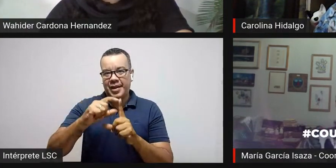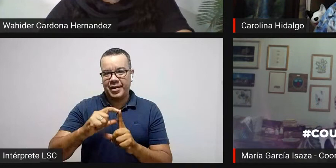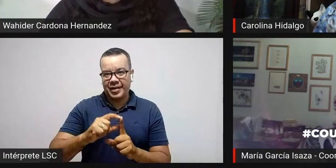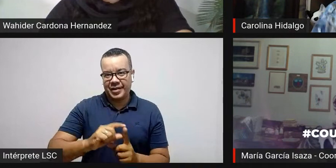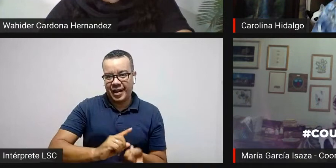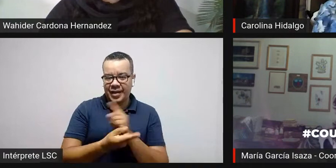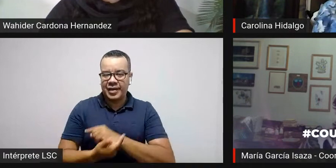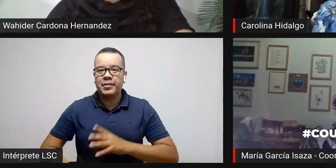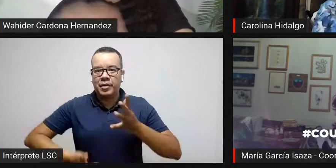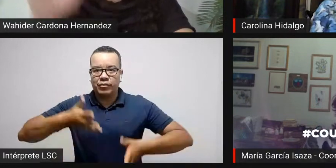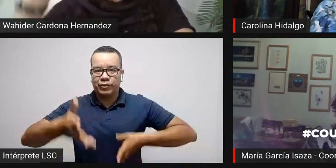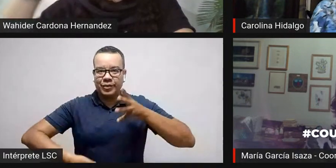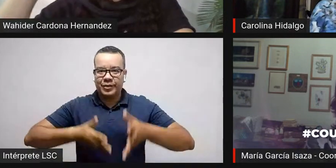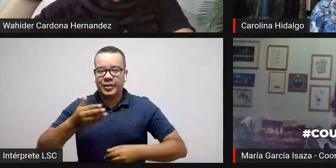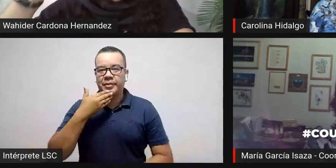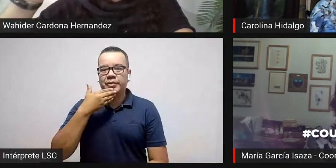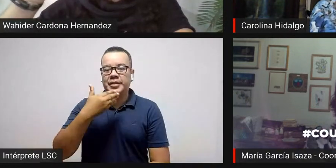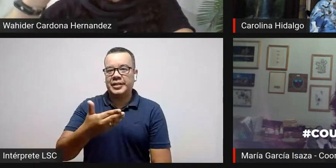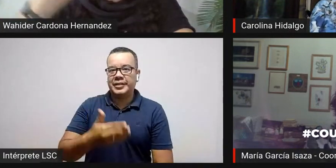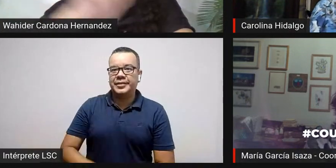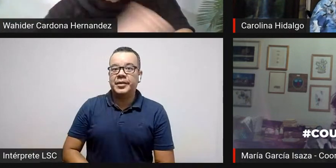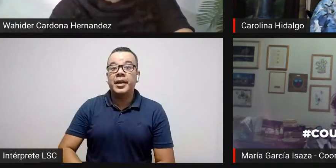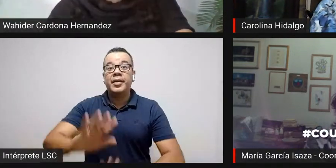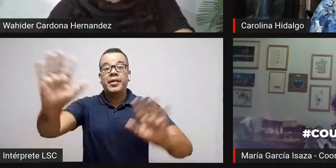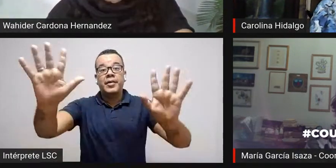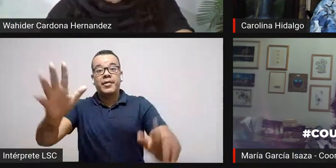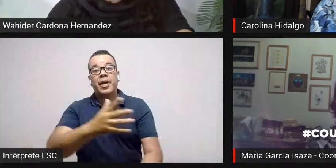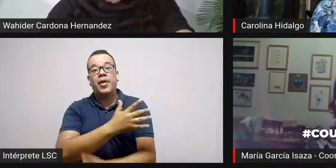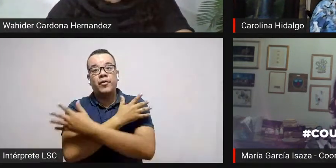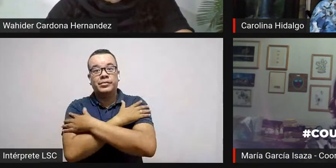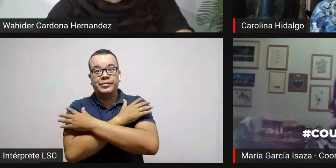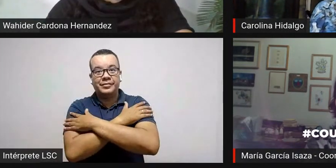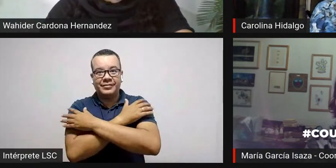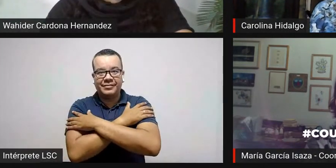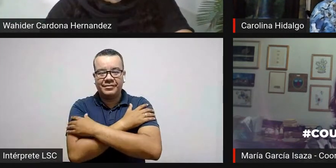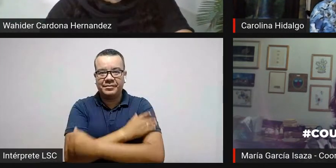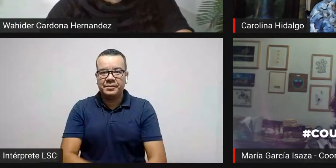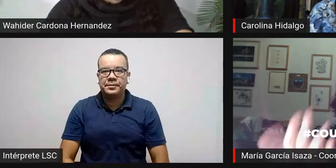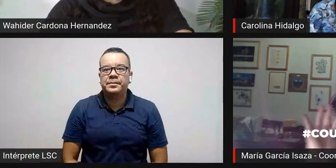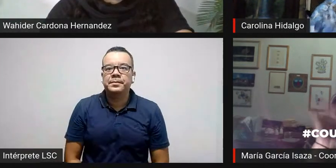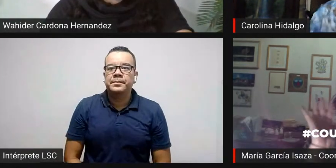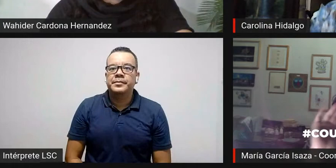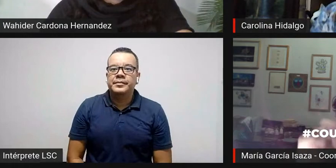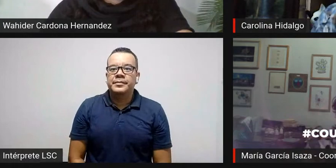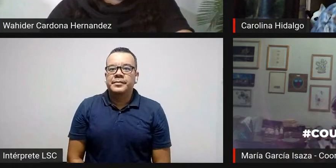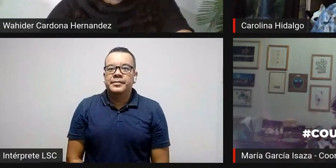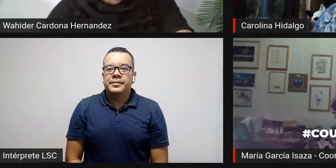Muchas gracias. Fuerte abrazo. Buenas noches.